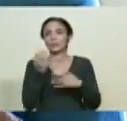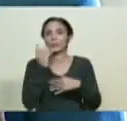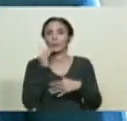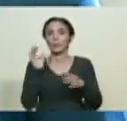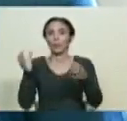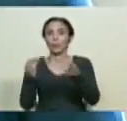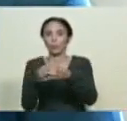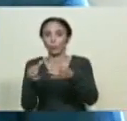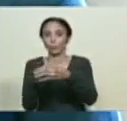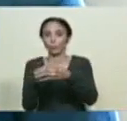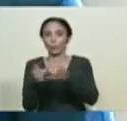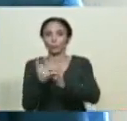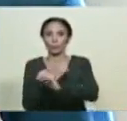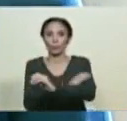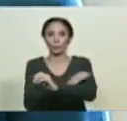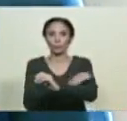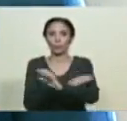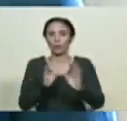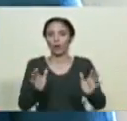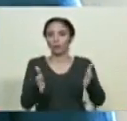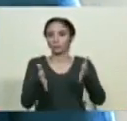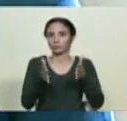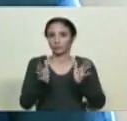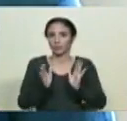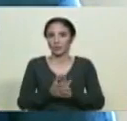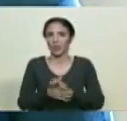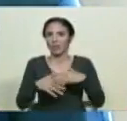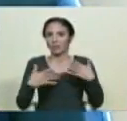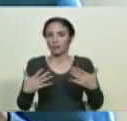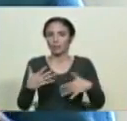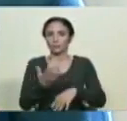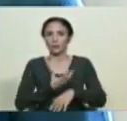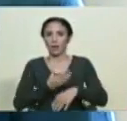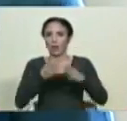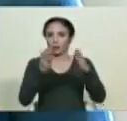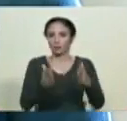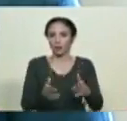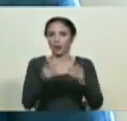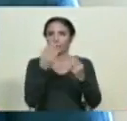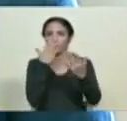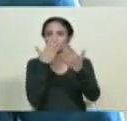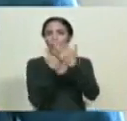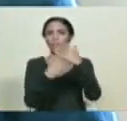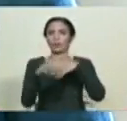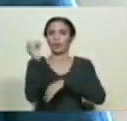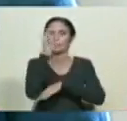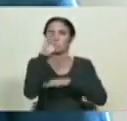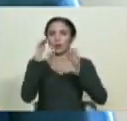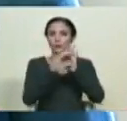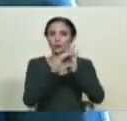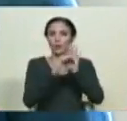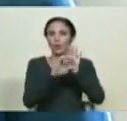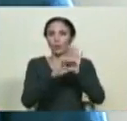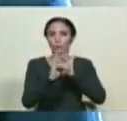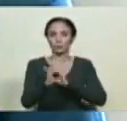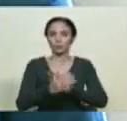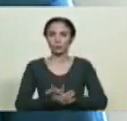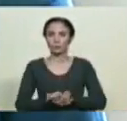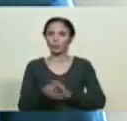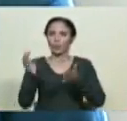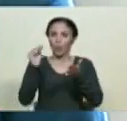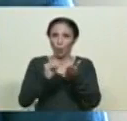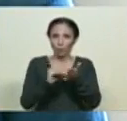oposición resulta tener algún candidato electo de las alcaldías y no se juramenta ante la Asamblea Nacional Constituyente? ¿Volvería a